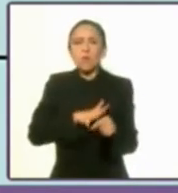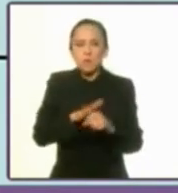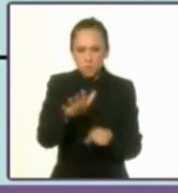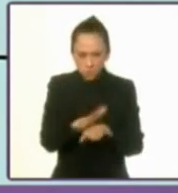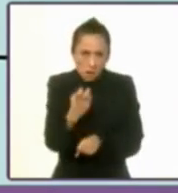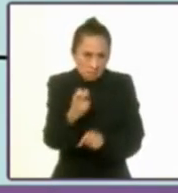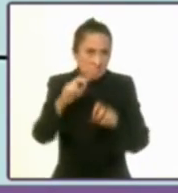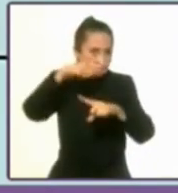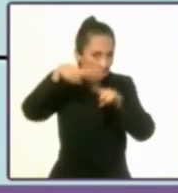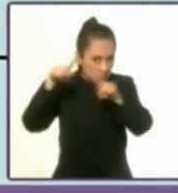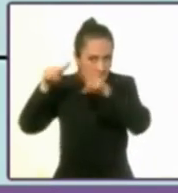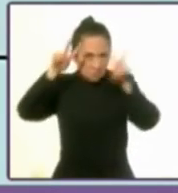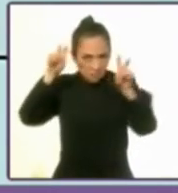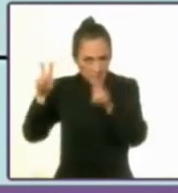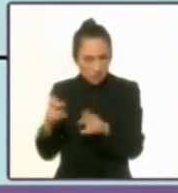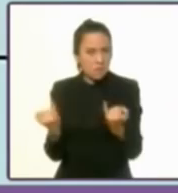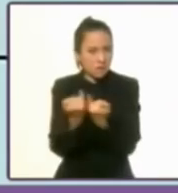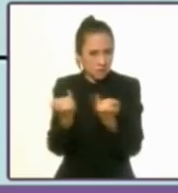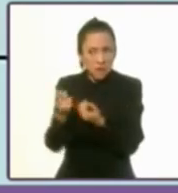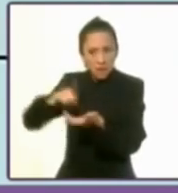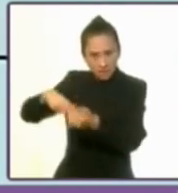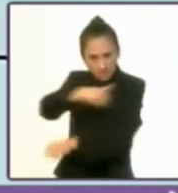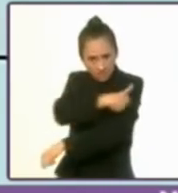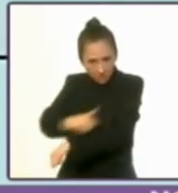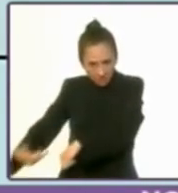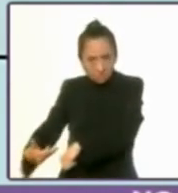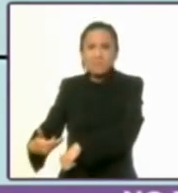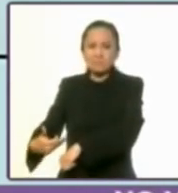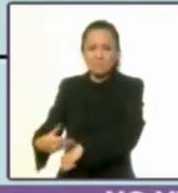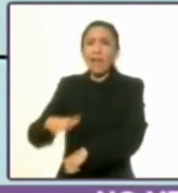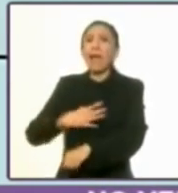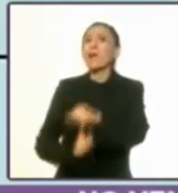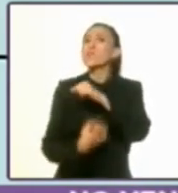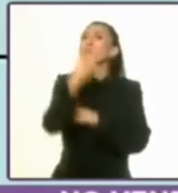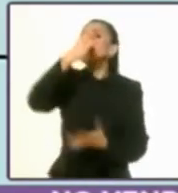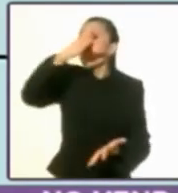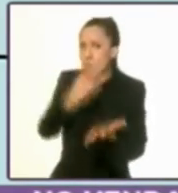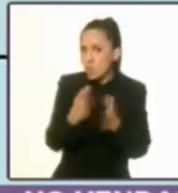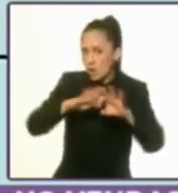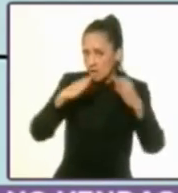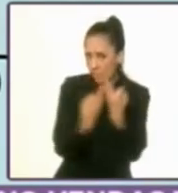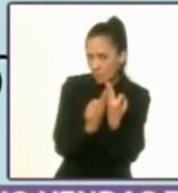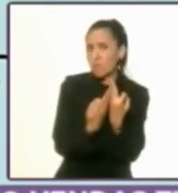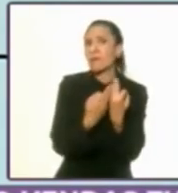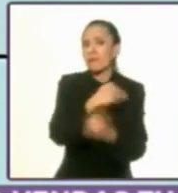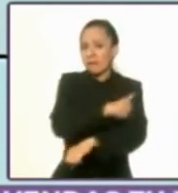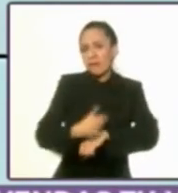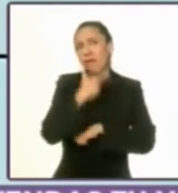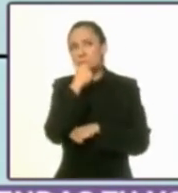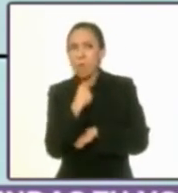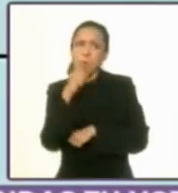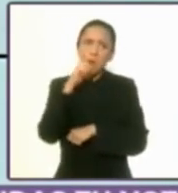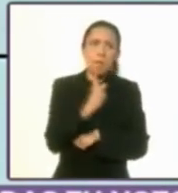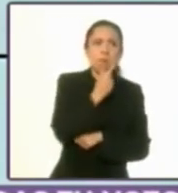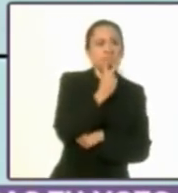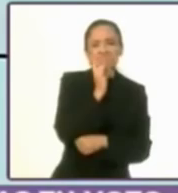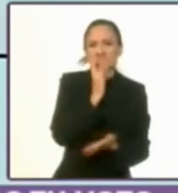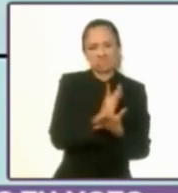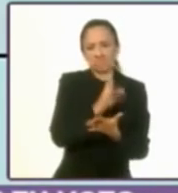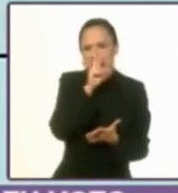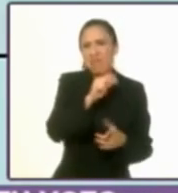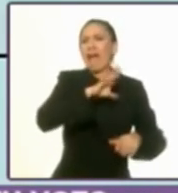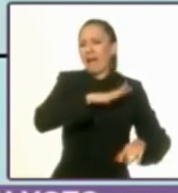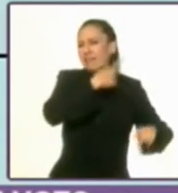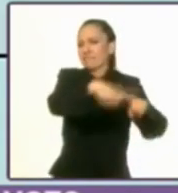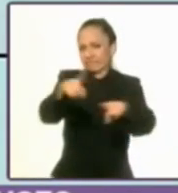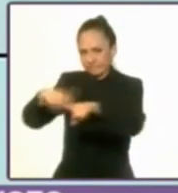incluso alrededor de la familia hay más de una familia única y hay este y esto tenemos que verlo la